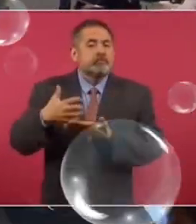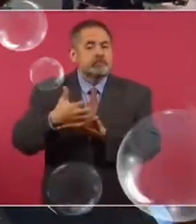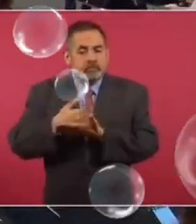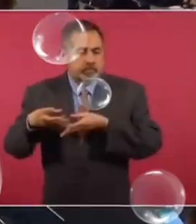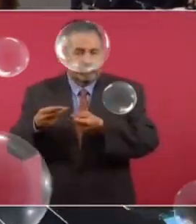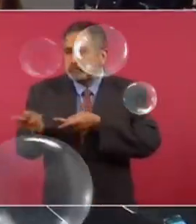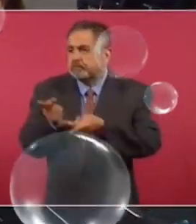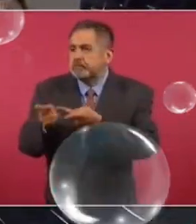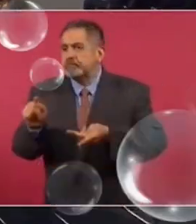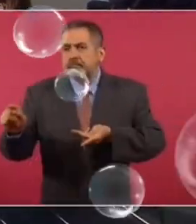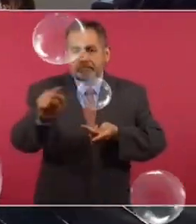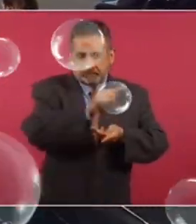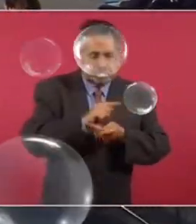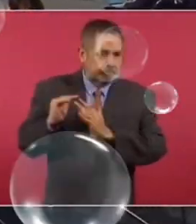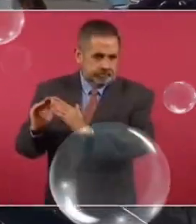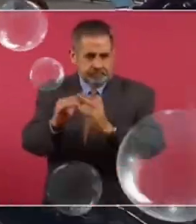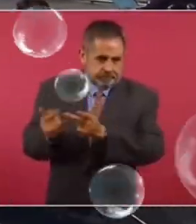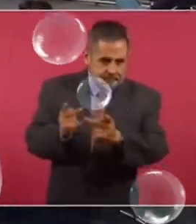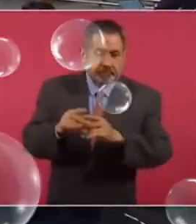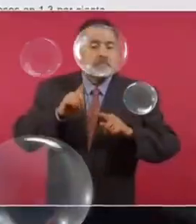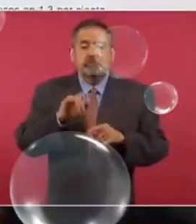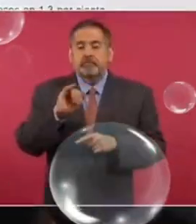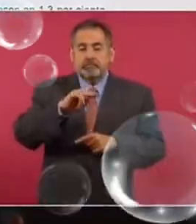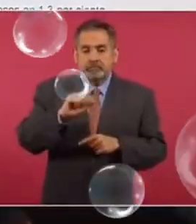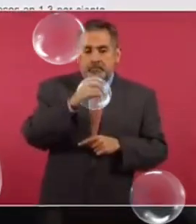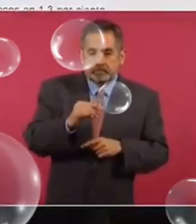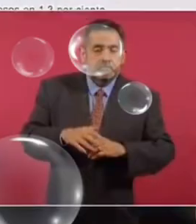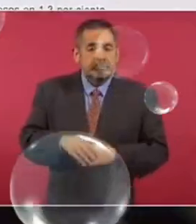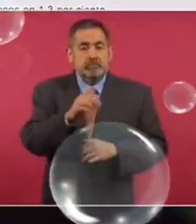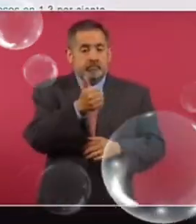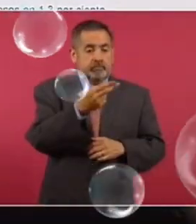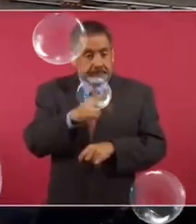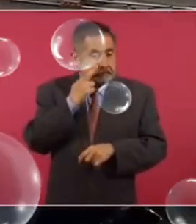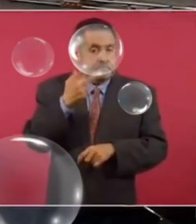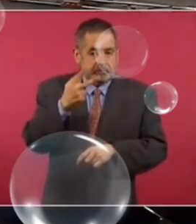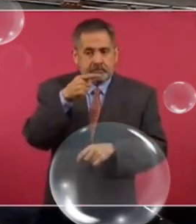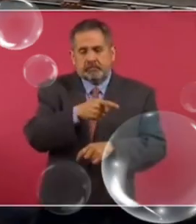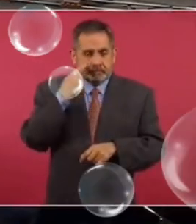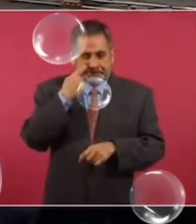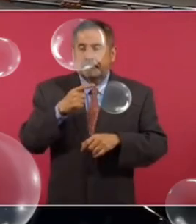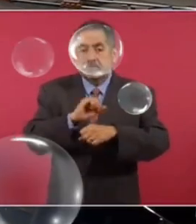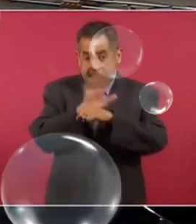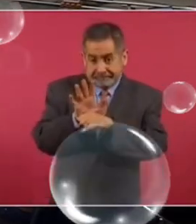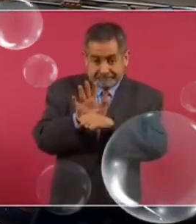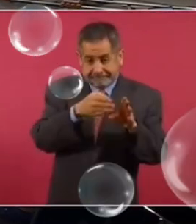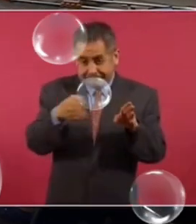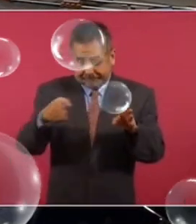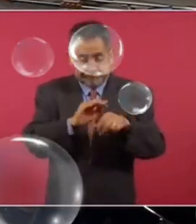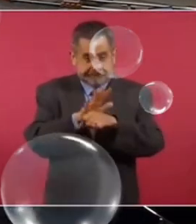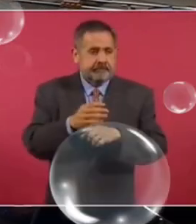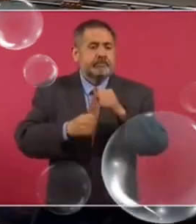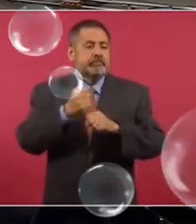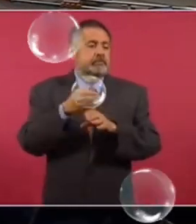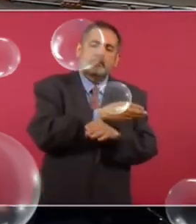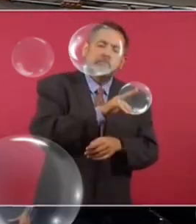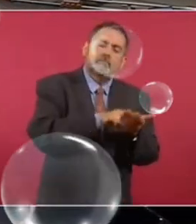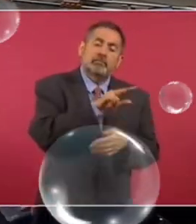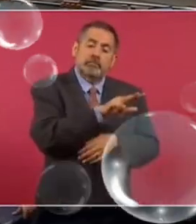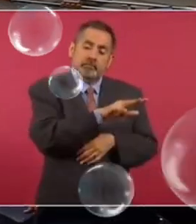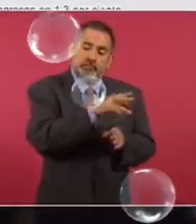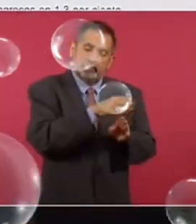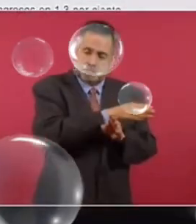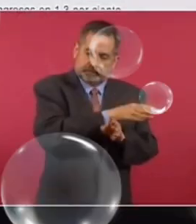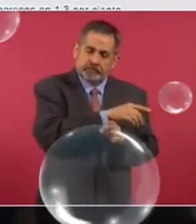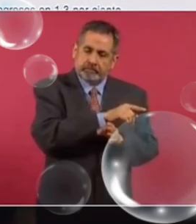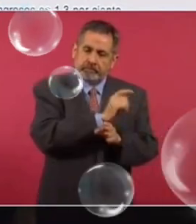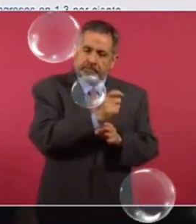gastos de los hogares, levantada por el INEGI, de agosto a noviembre del 20, en plena pandemia, mientras que en el 18, o